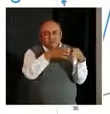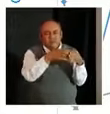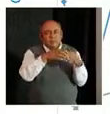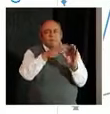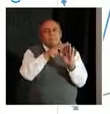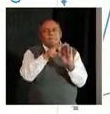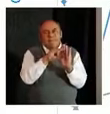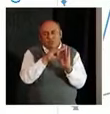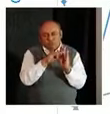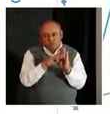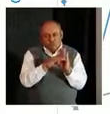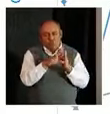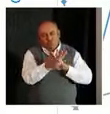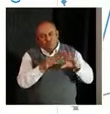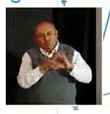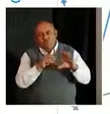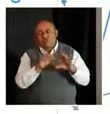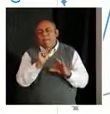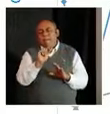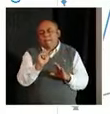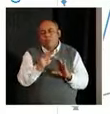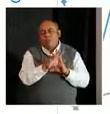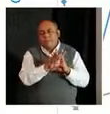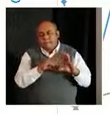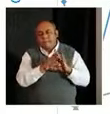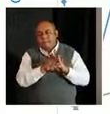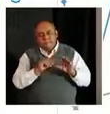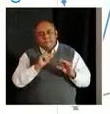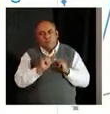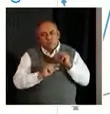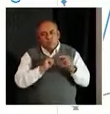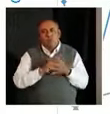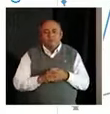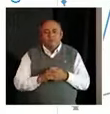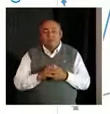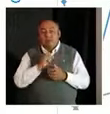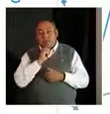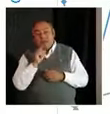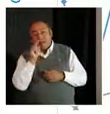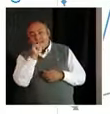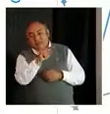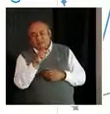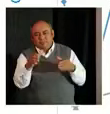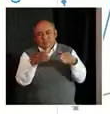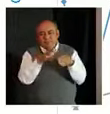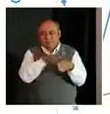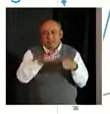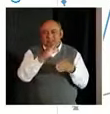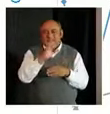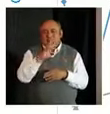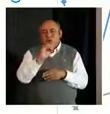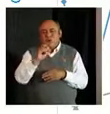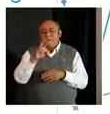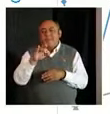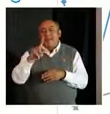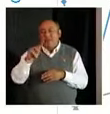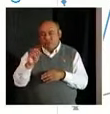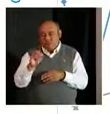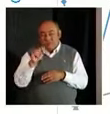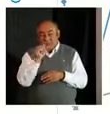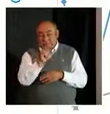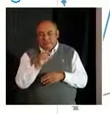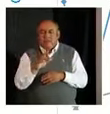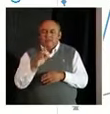extracción en Cerro Prieto y de esta manera también prolongar su vida útil hasta que llegue la temporada de